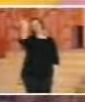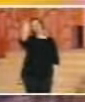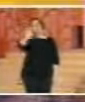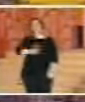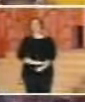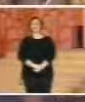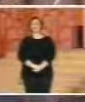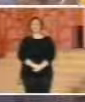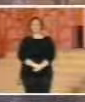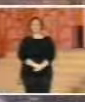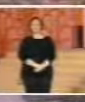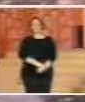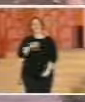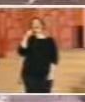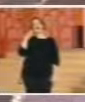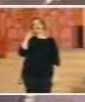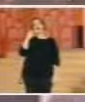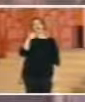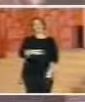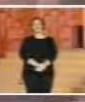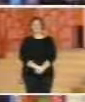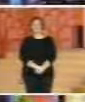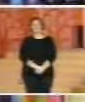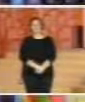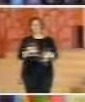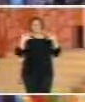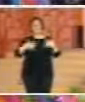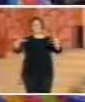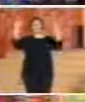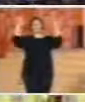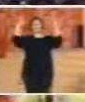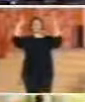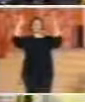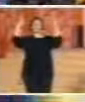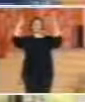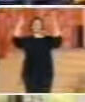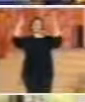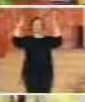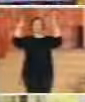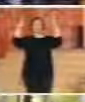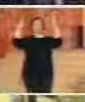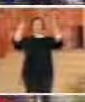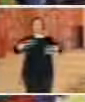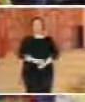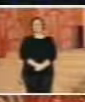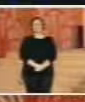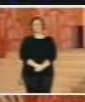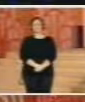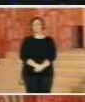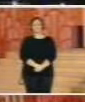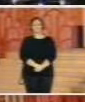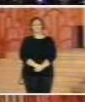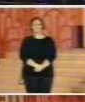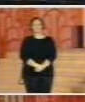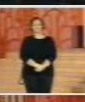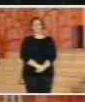Ese es su grito siempre de despedida. Absolutamente maravilloso. Porque ellas dicen, lo dicen así de esta manera, siempre